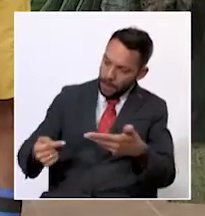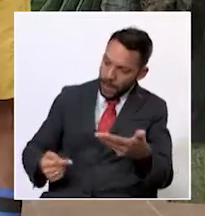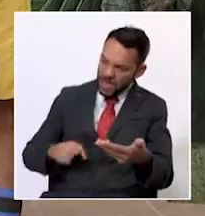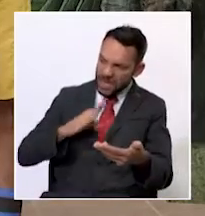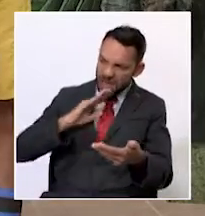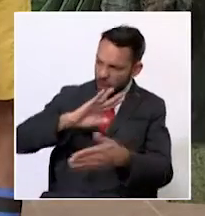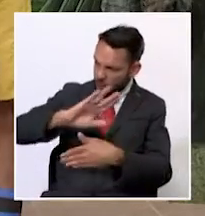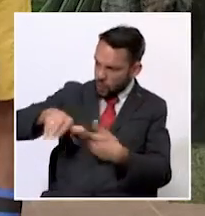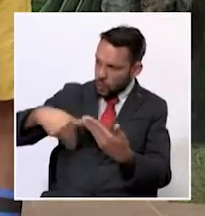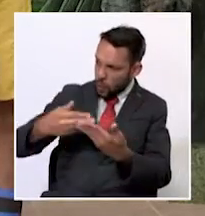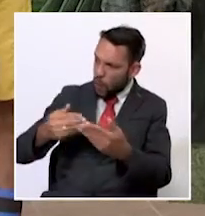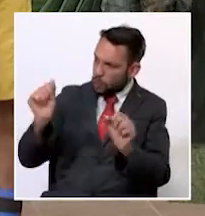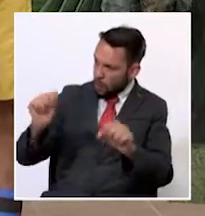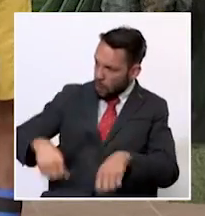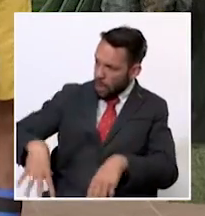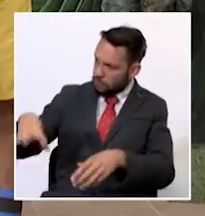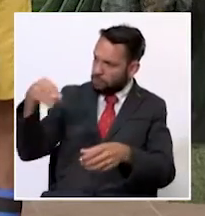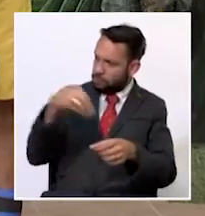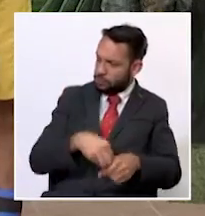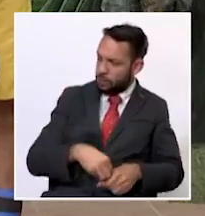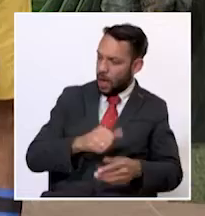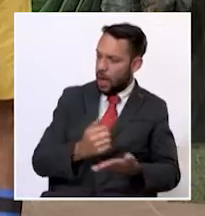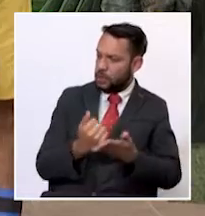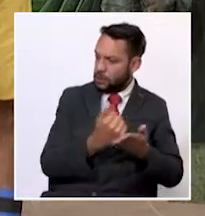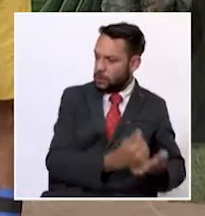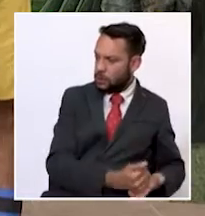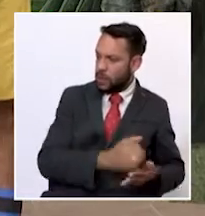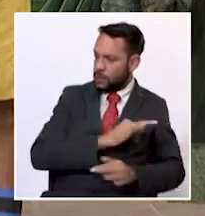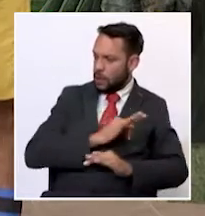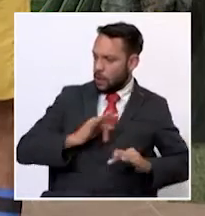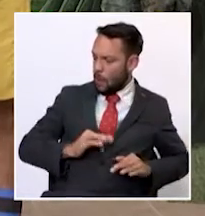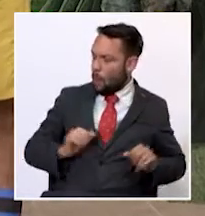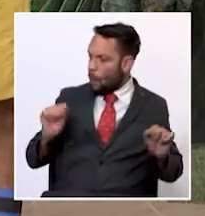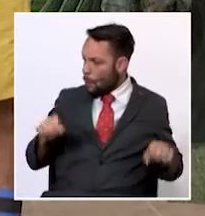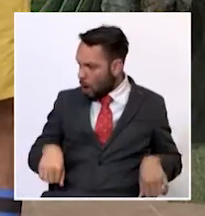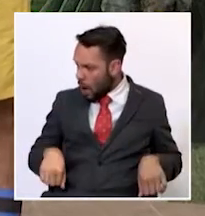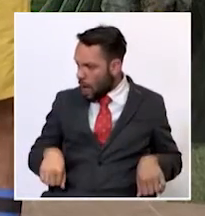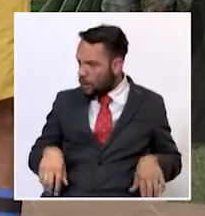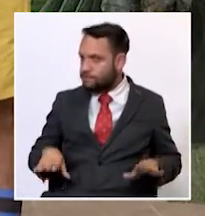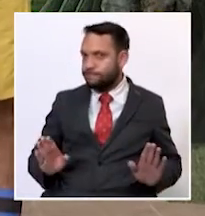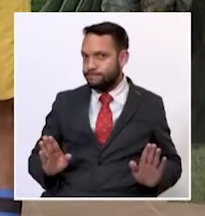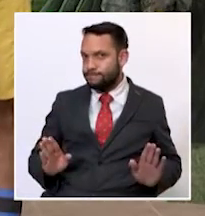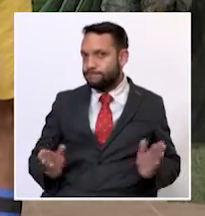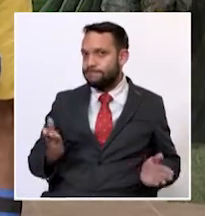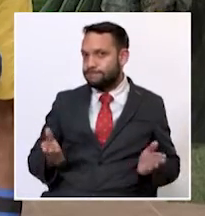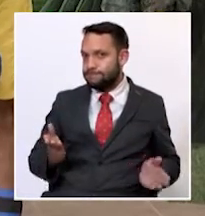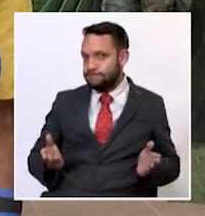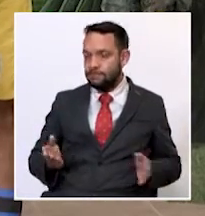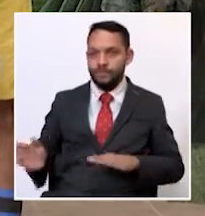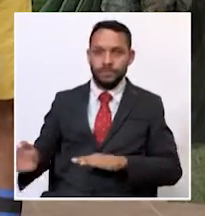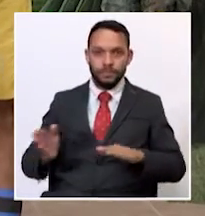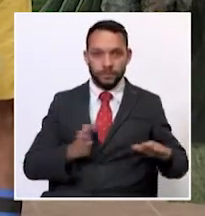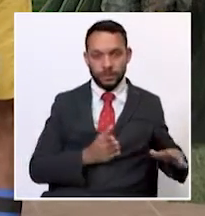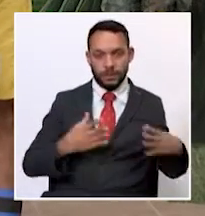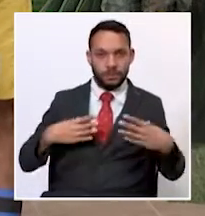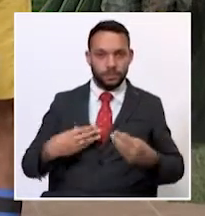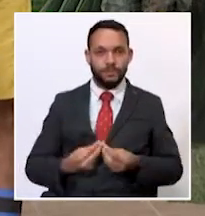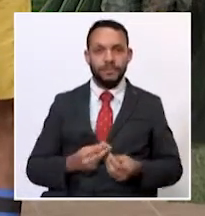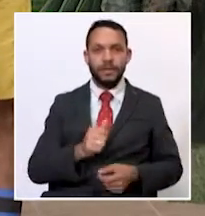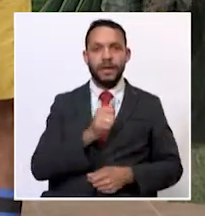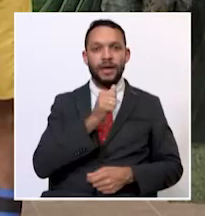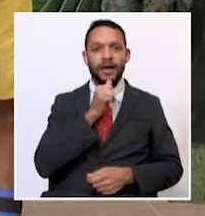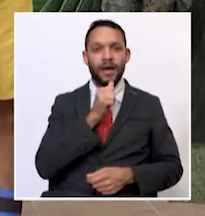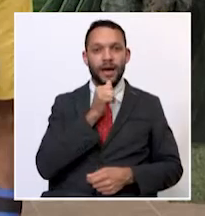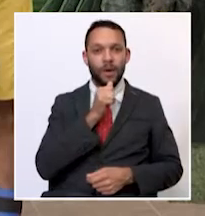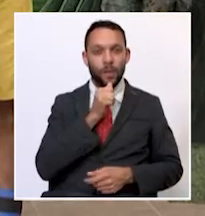Sí, estamos contando un proceso terapéutico. ¿Para qué tipo de personas? Bueno, estas sesiones en el agua tienen